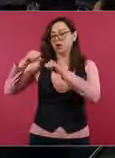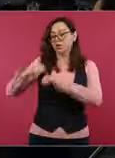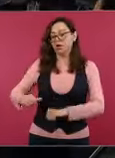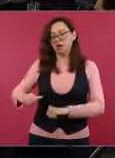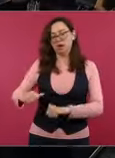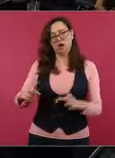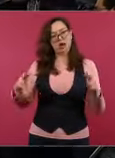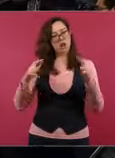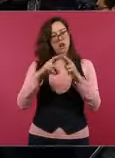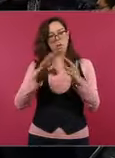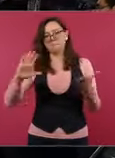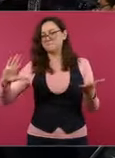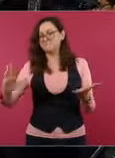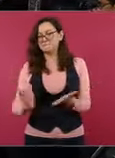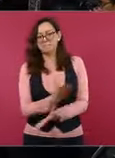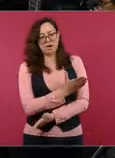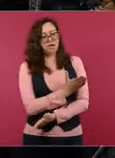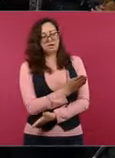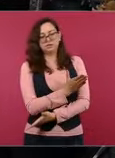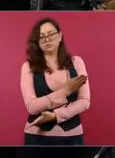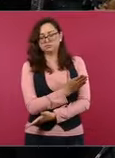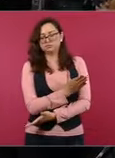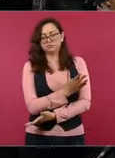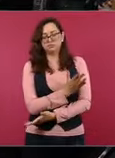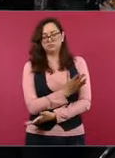eclesiástico, para